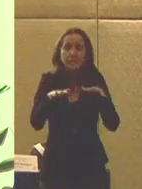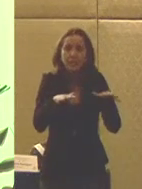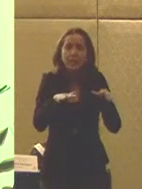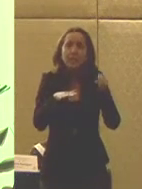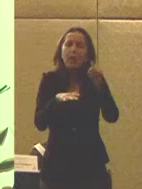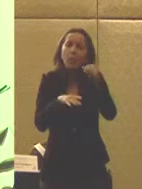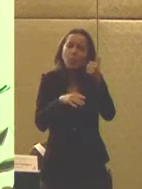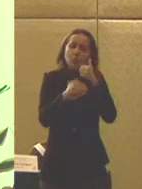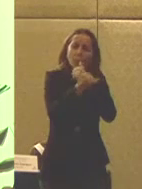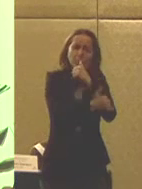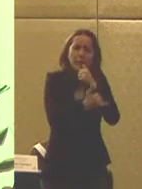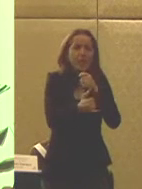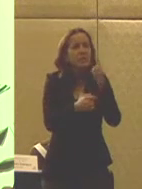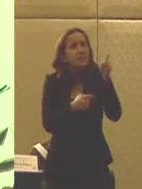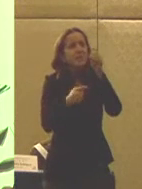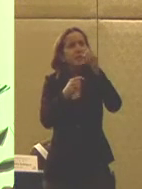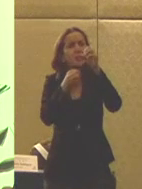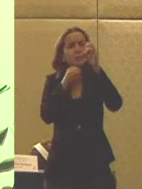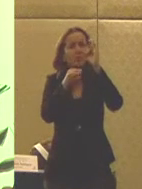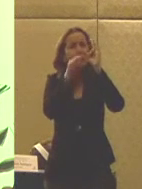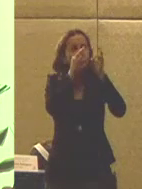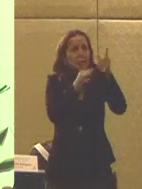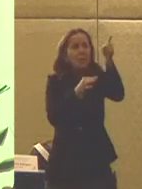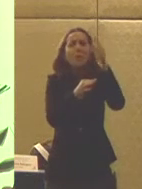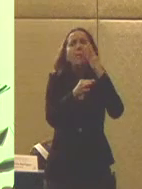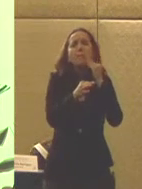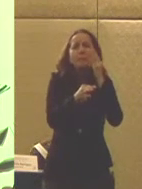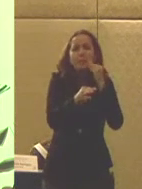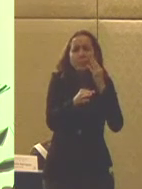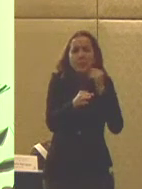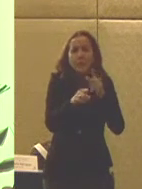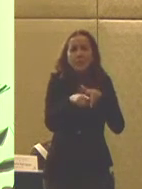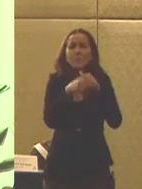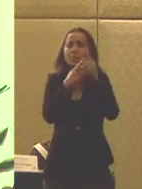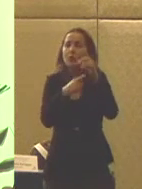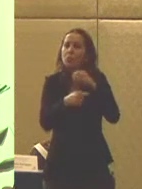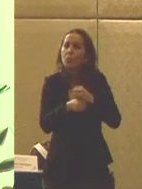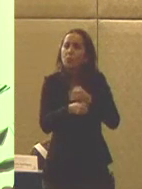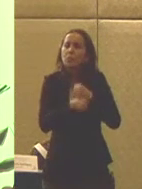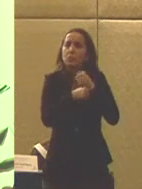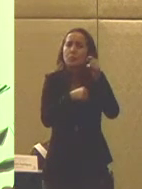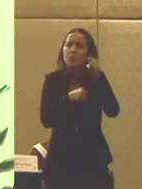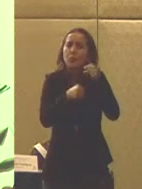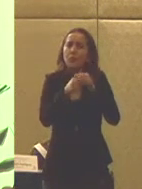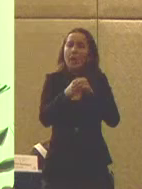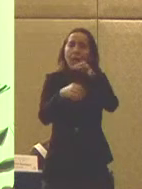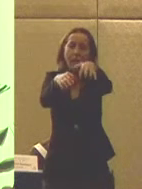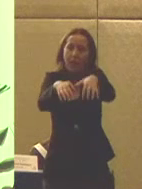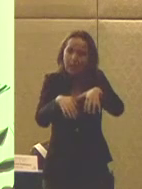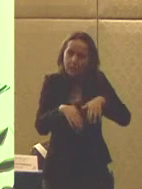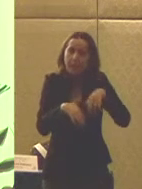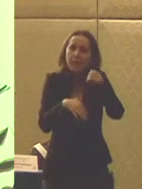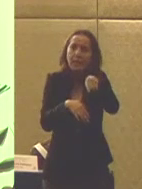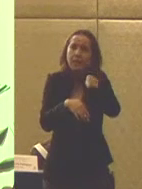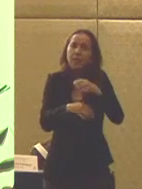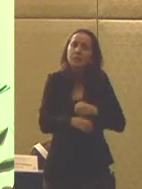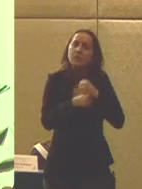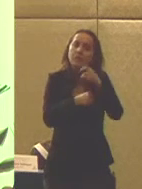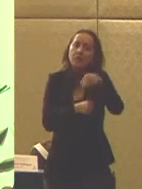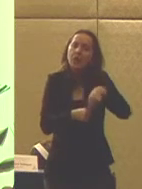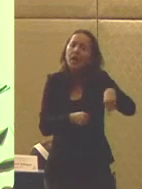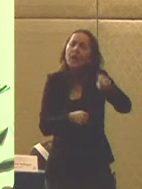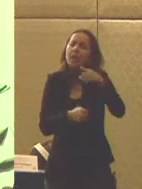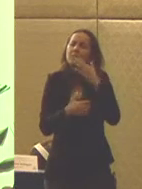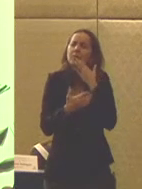consultados han realizado ya experiencias iniciales con seguros en el sector agrícola y ganadería. Algunos están